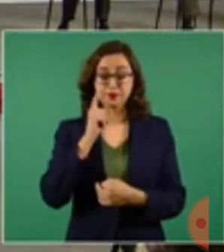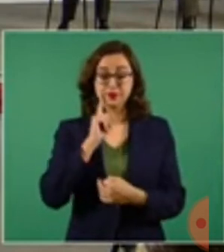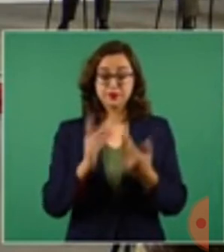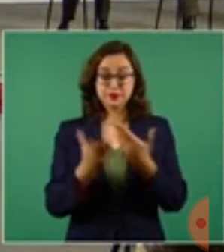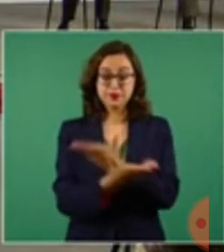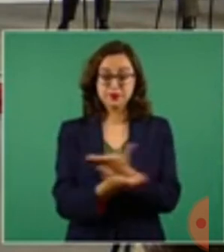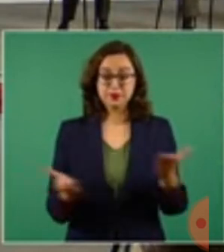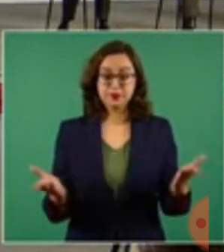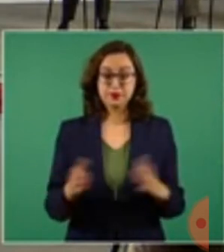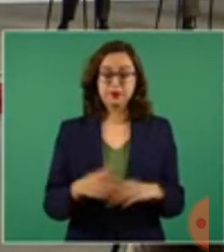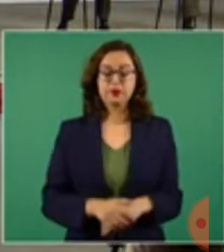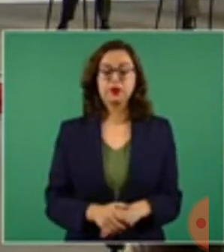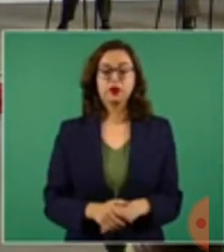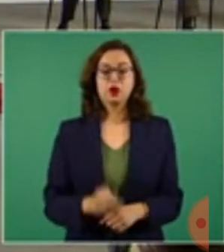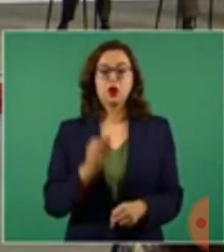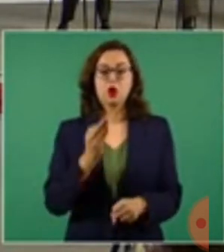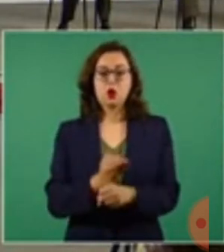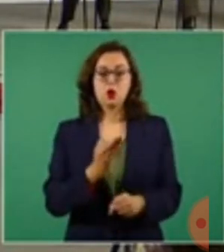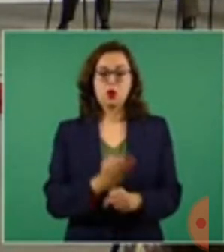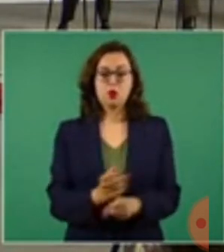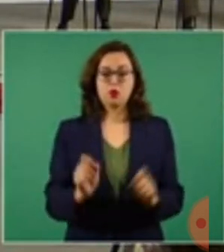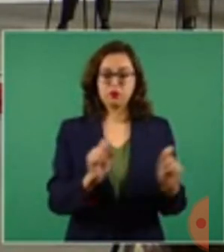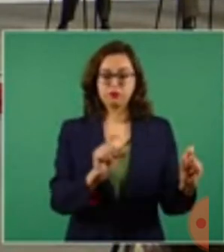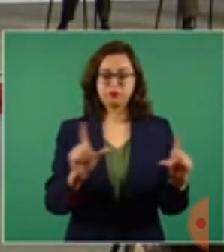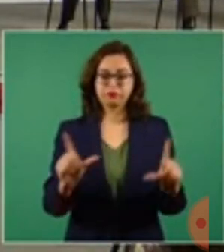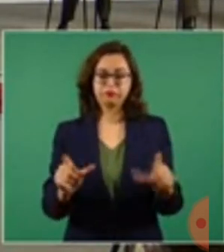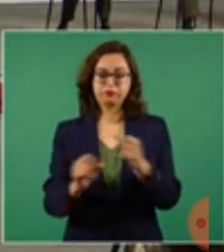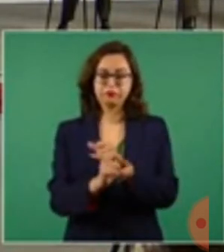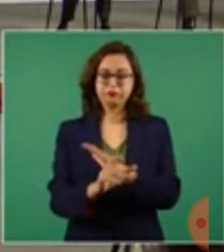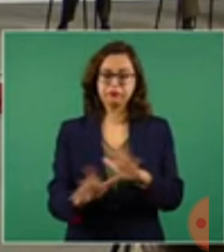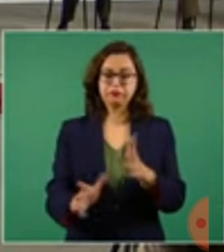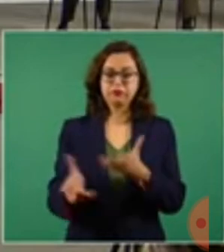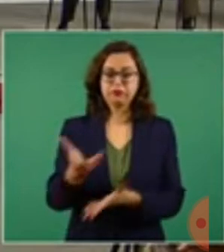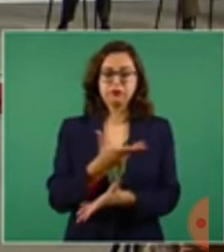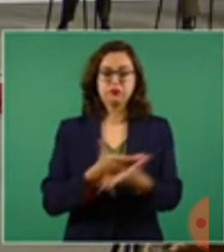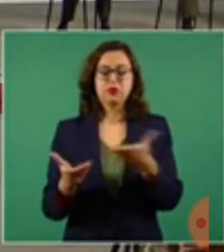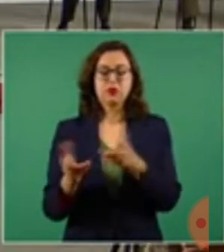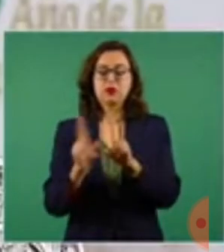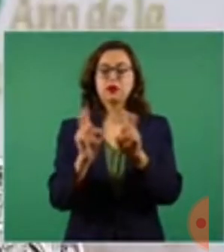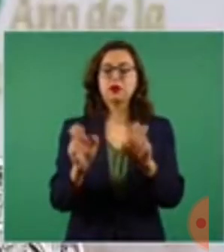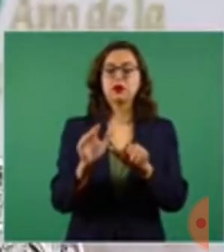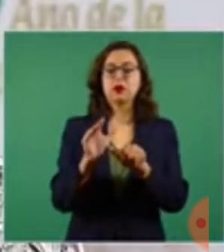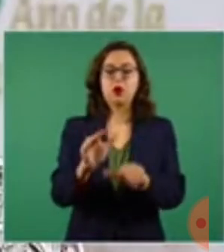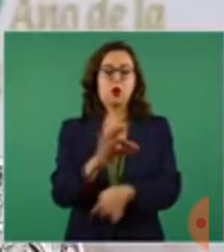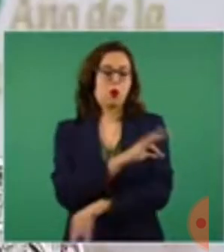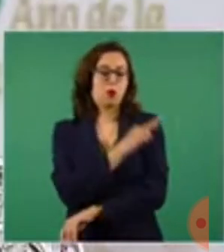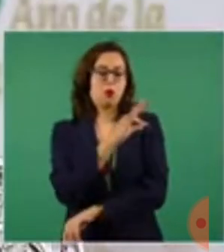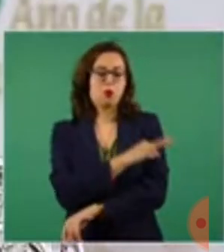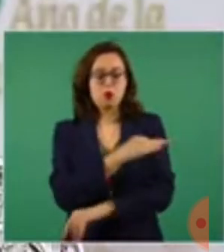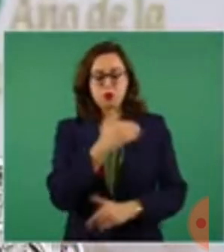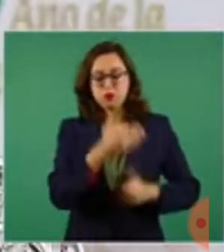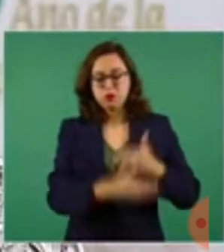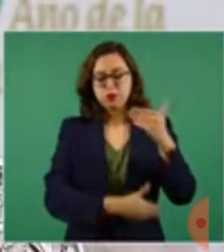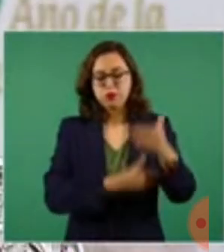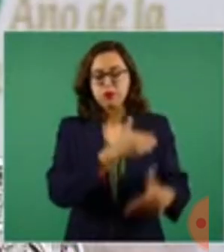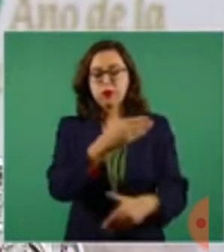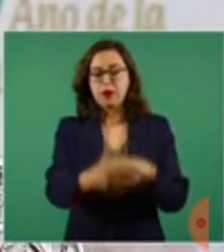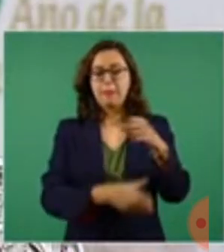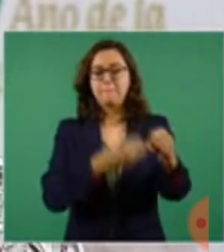Vamos a compartir efectivamente información de cómo vamos avanzando con la vacunación, de los impactos positivos que ha